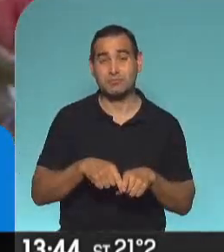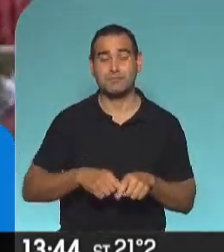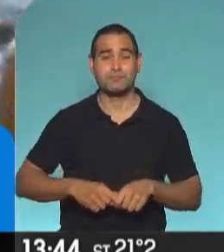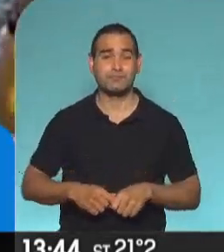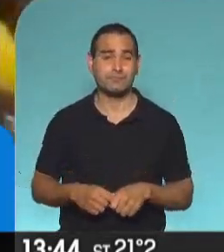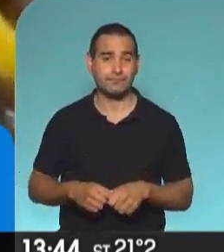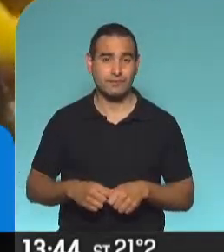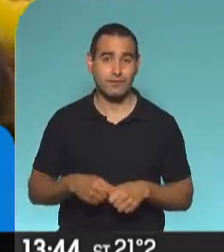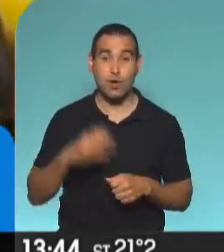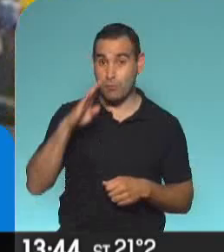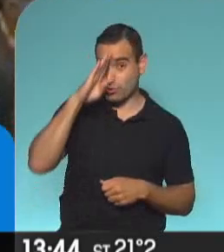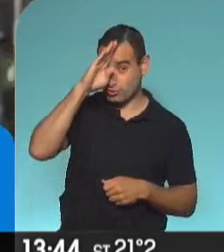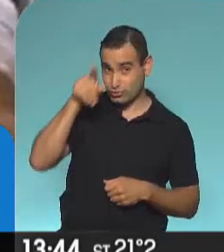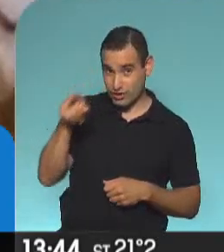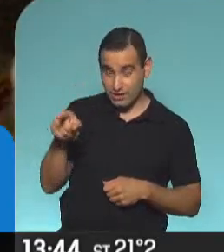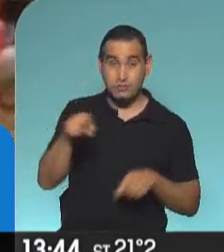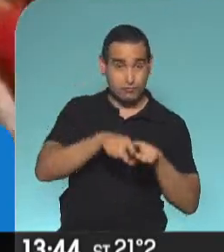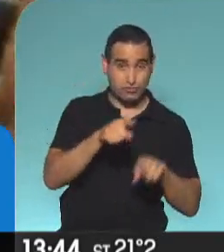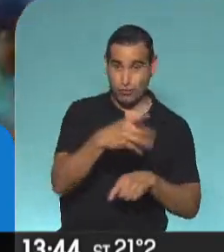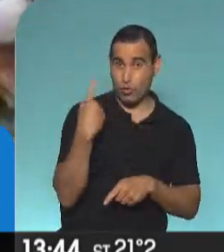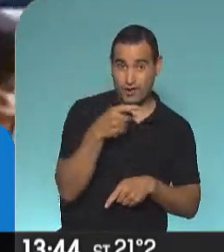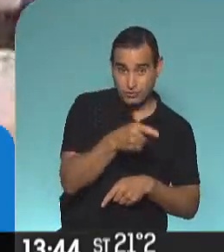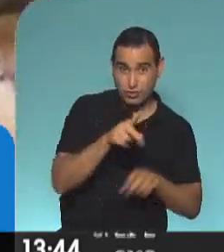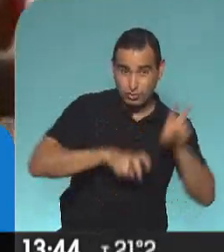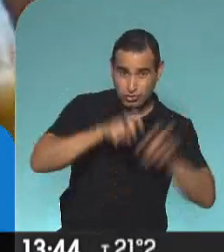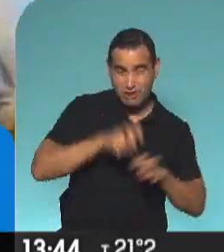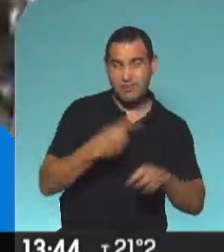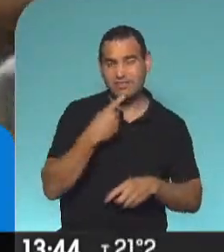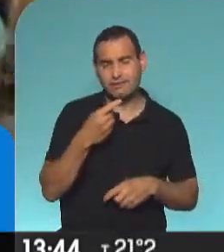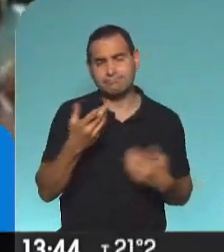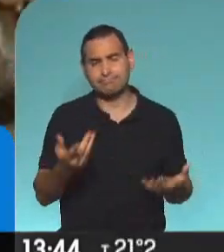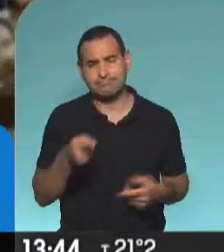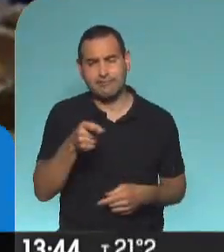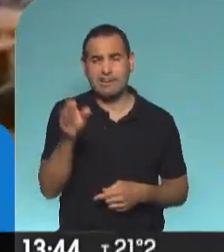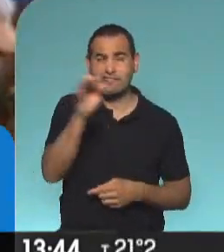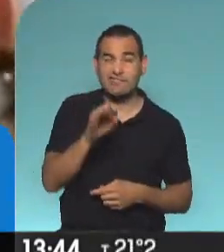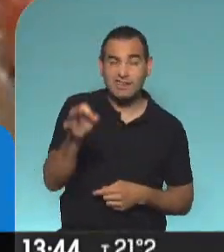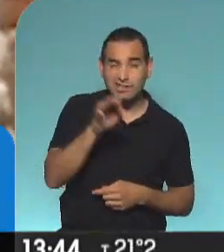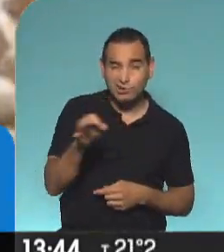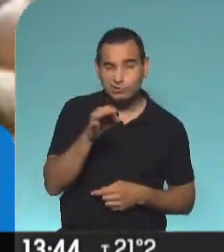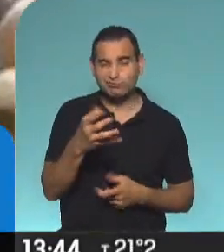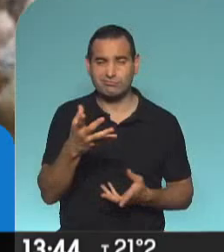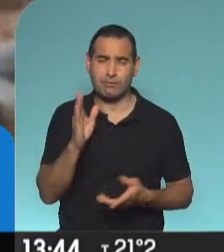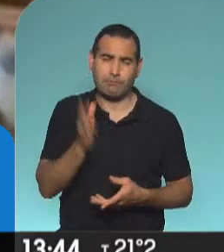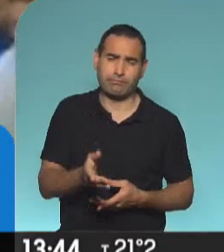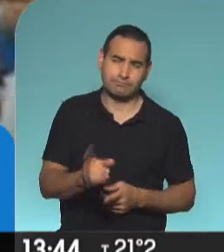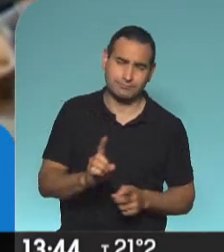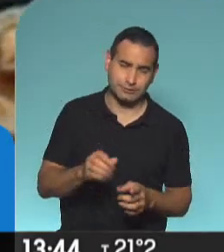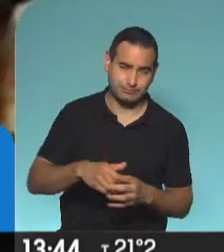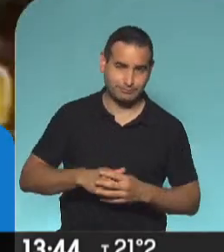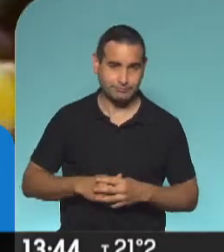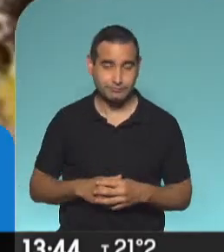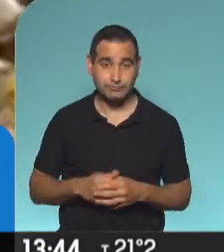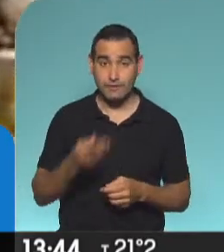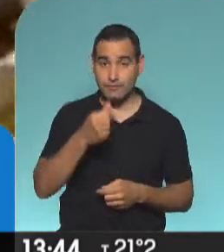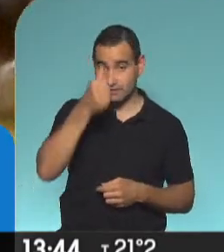que Bolsonaro, el dueño de esta cadena comercial, minimizó en reiteradas oportunidades los efectos del coronavirus. Bien, a ver, durante